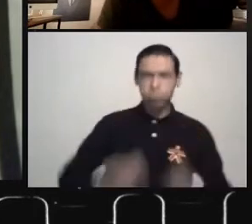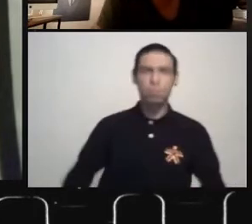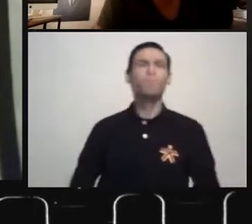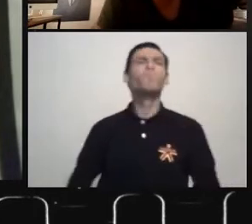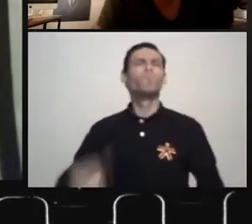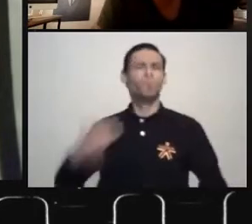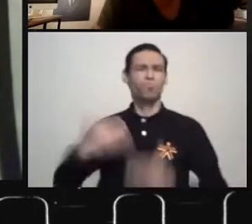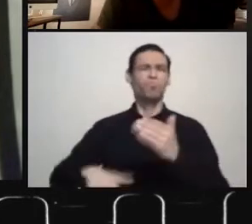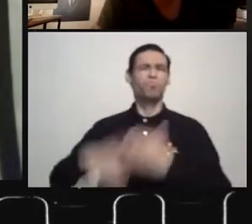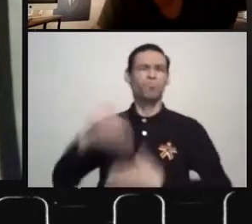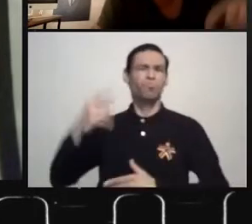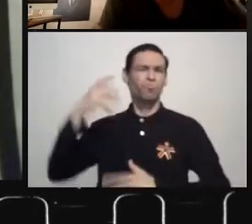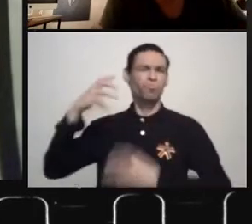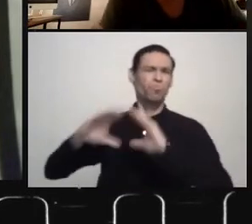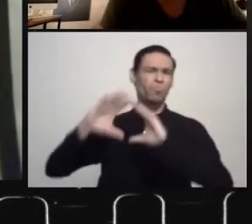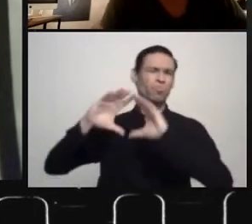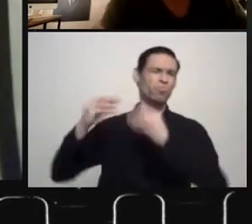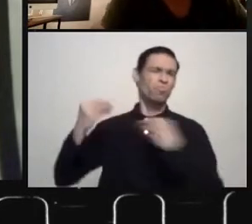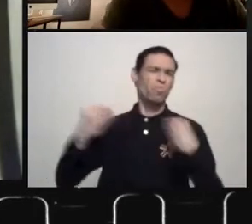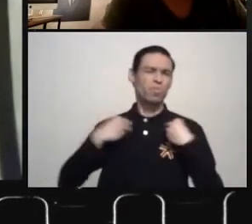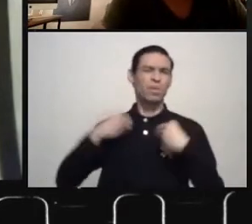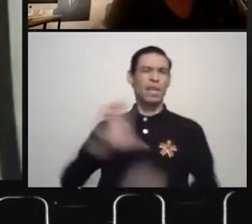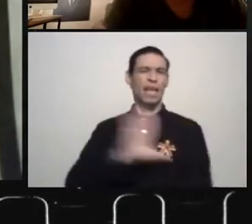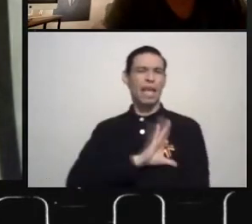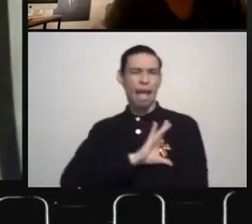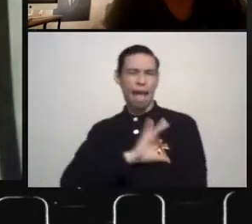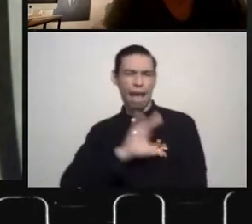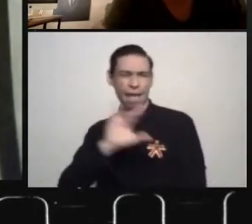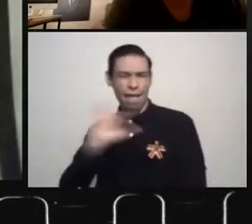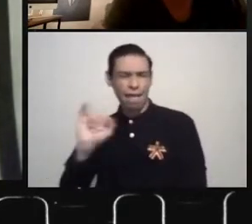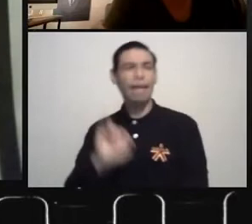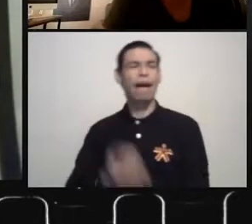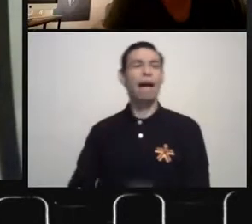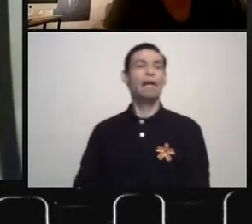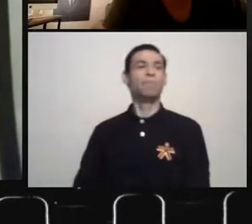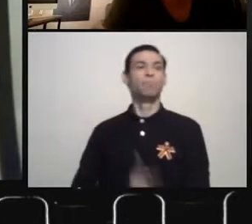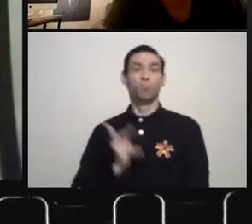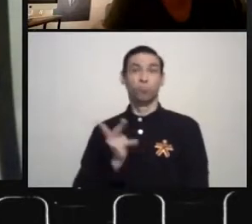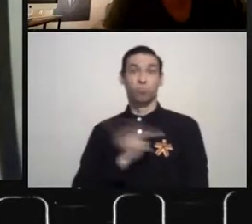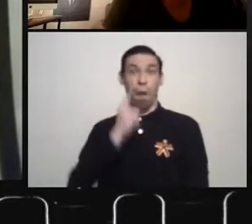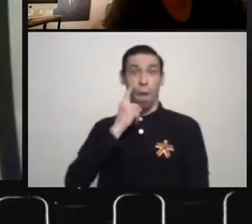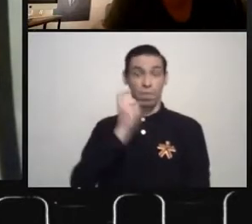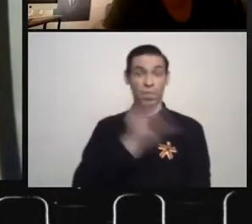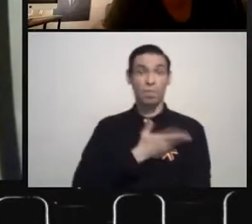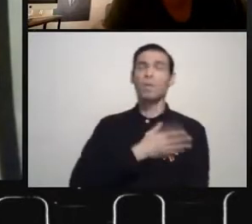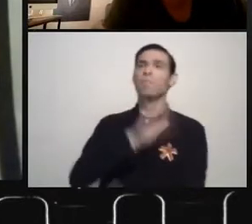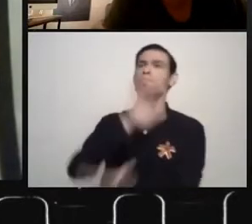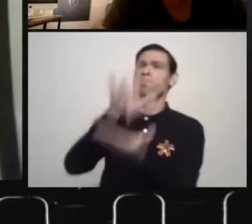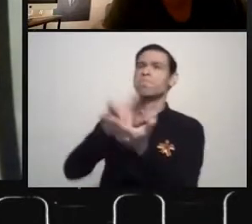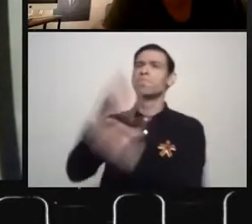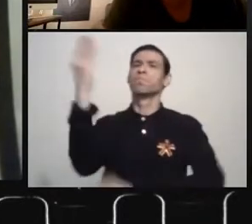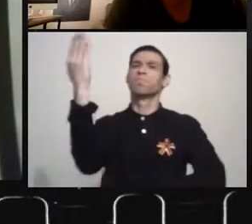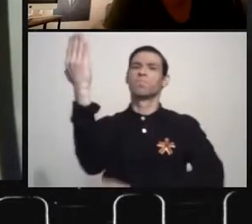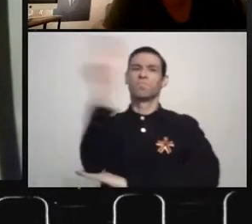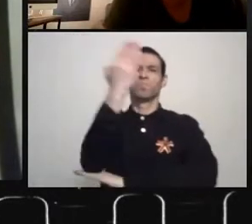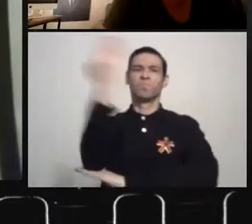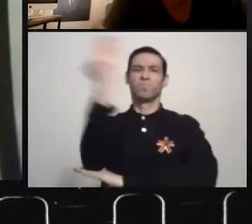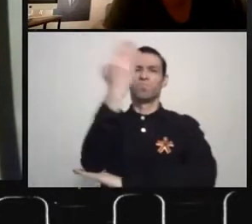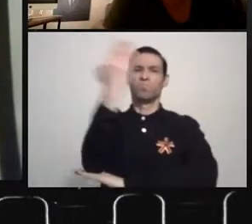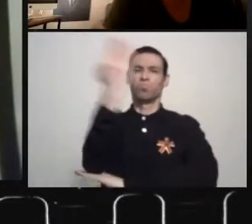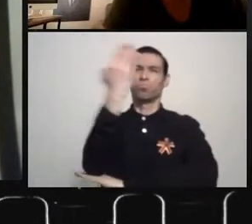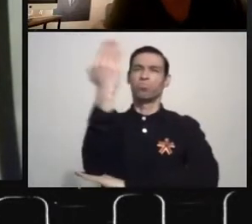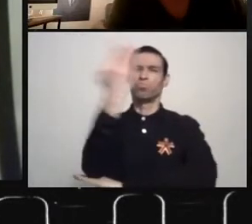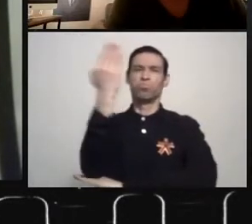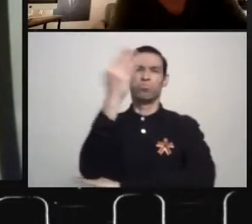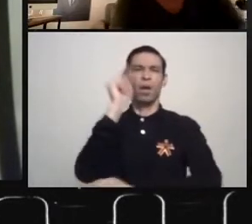donde existía el Cine Club de Cali, donde iban a San Fernando Caliwood. a ver cine. Y veían a Caicedo en la Universidad del